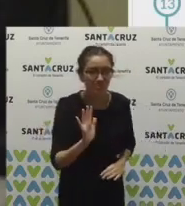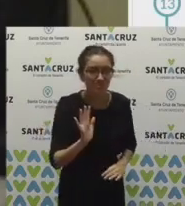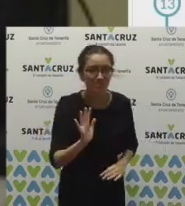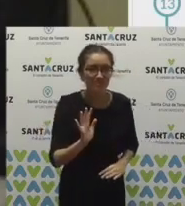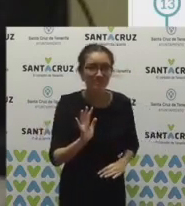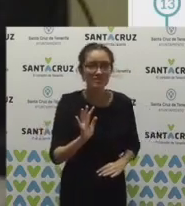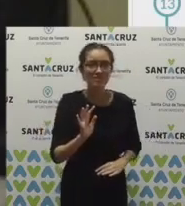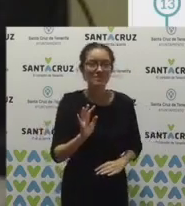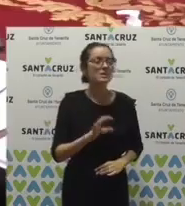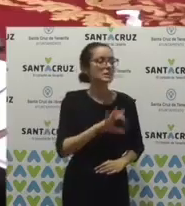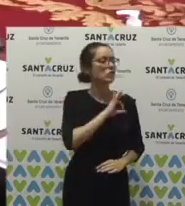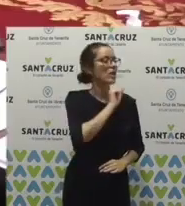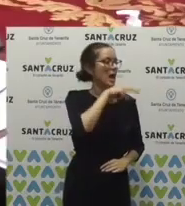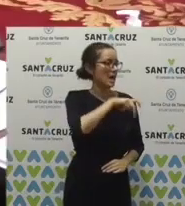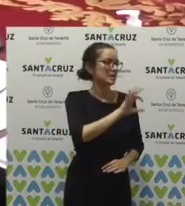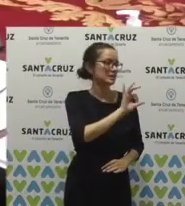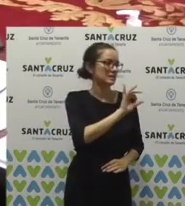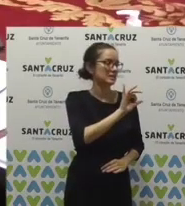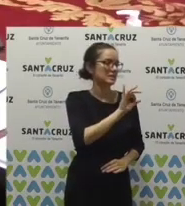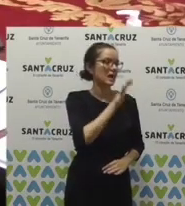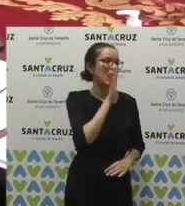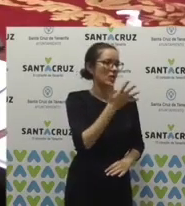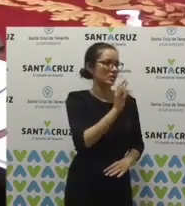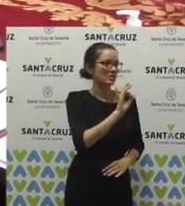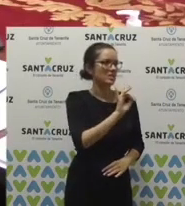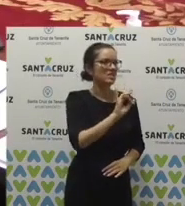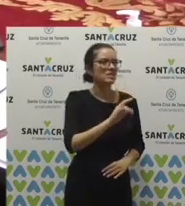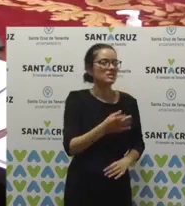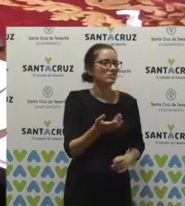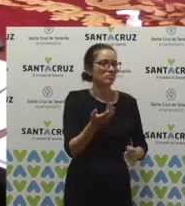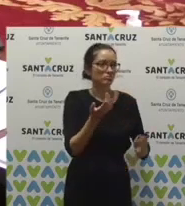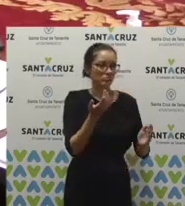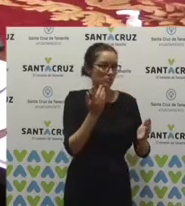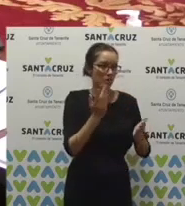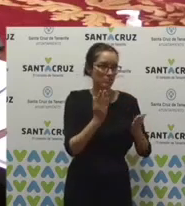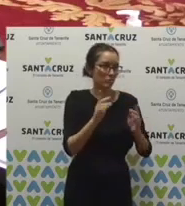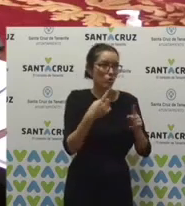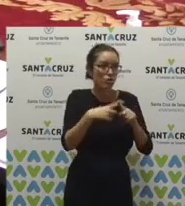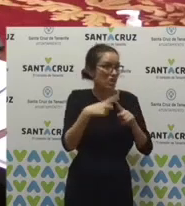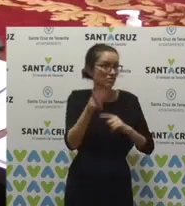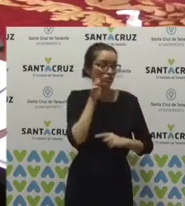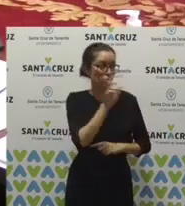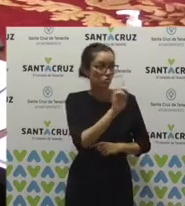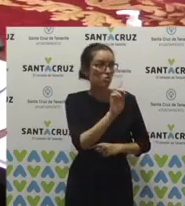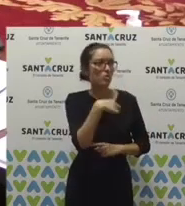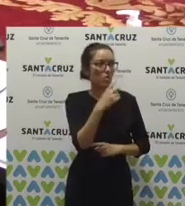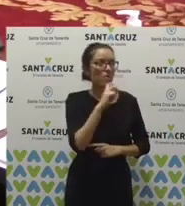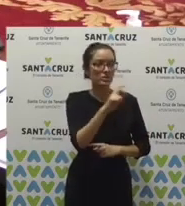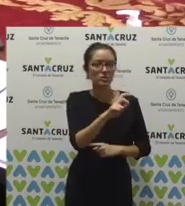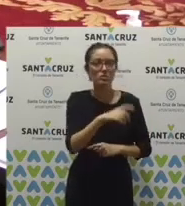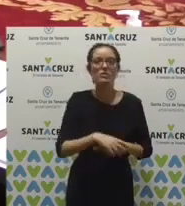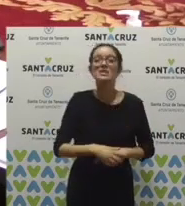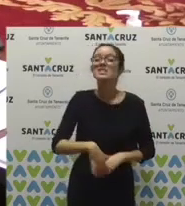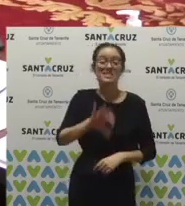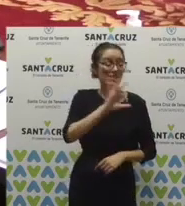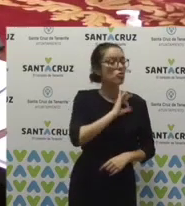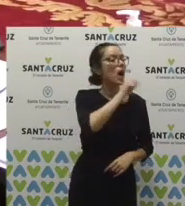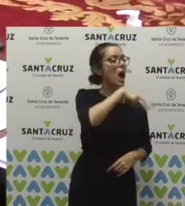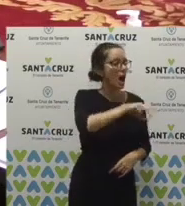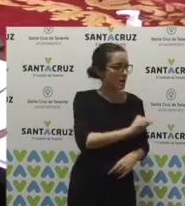doñana sí ahora sí después le digo exactamente lo que no sólo escucho doñana se le escucha perfectamente